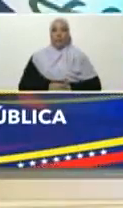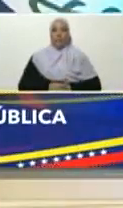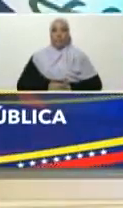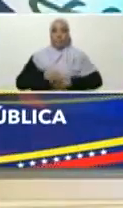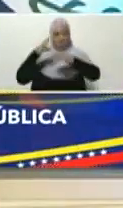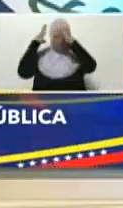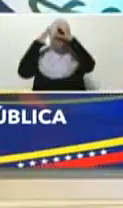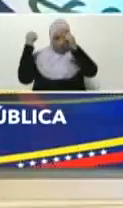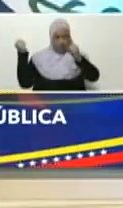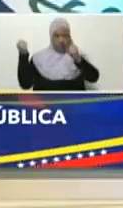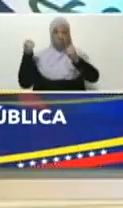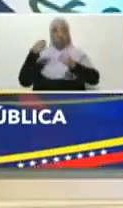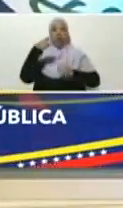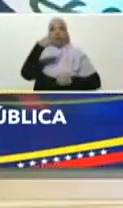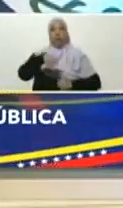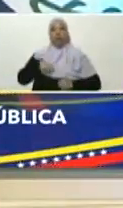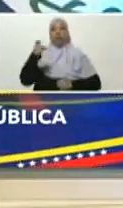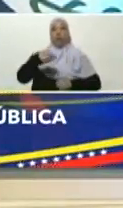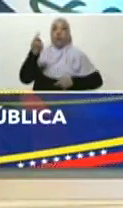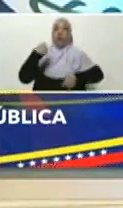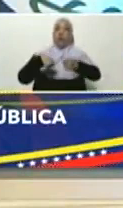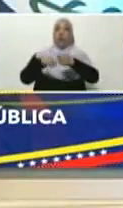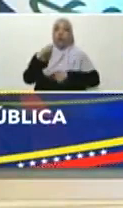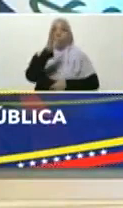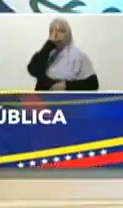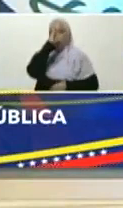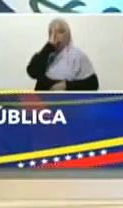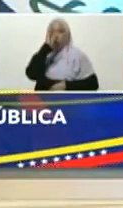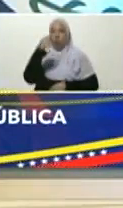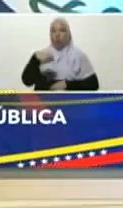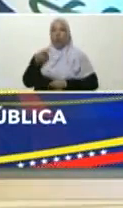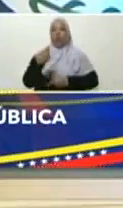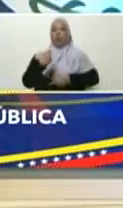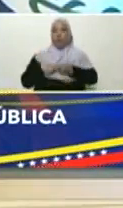embajador y comisionado de negociaciones financieras de Belice,